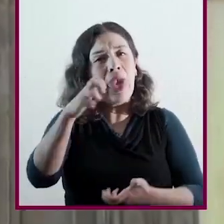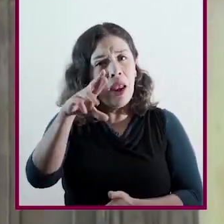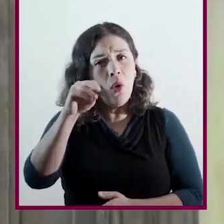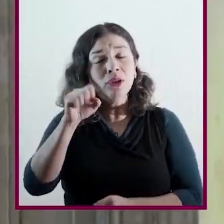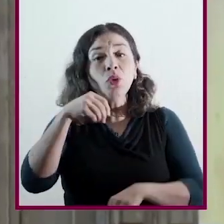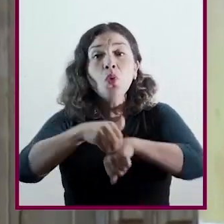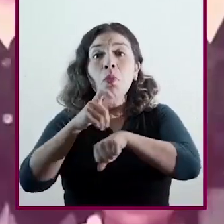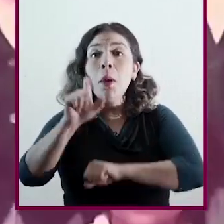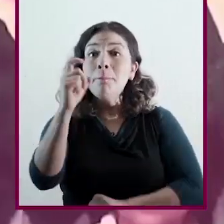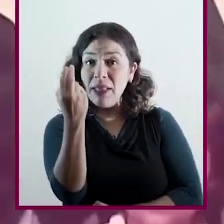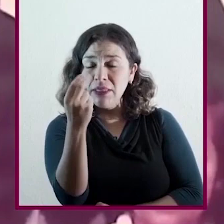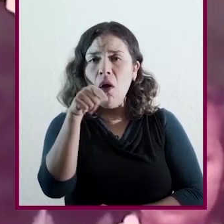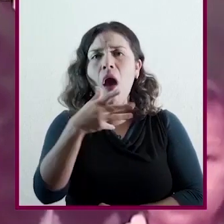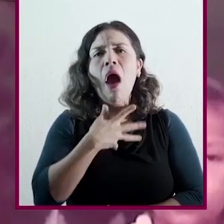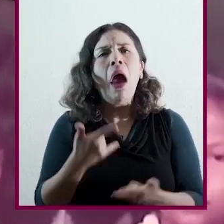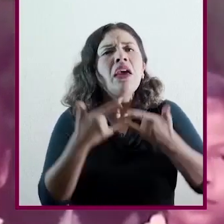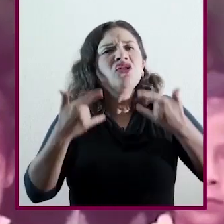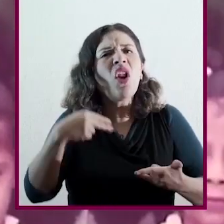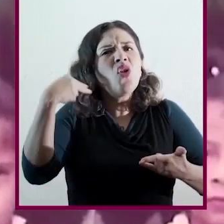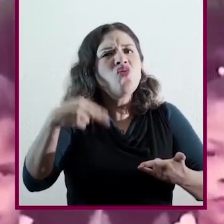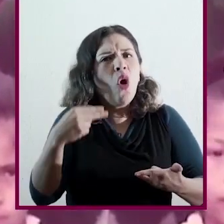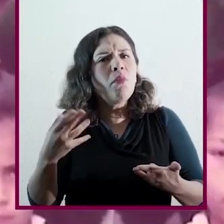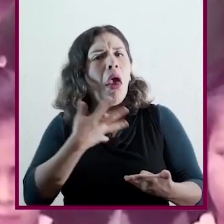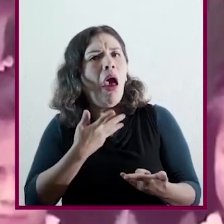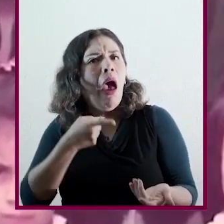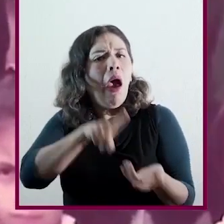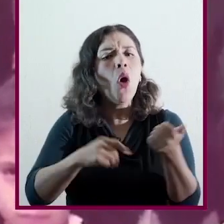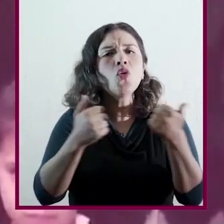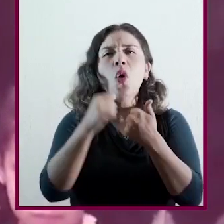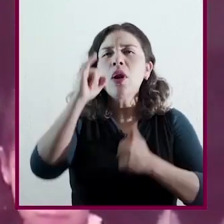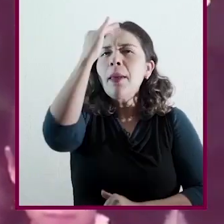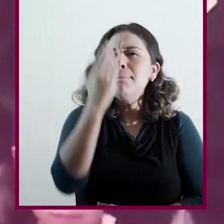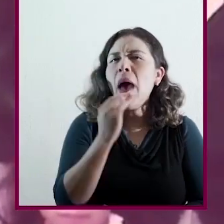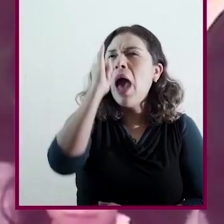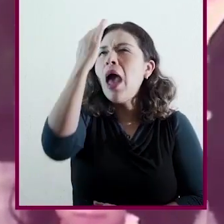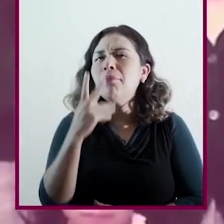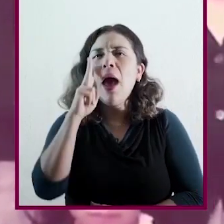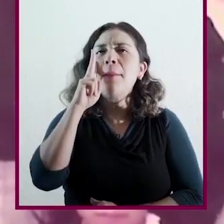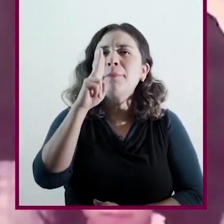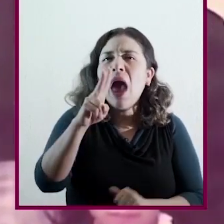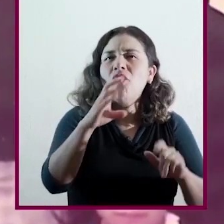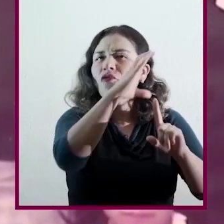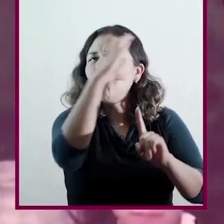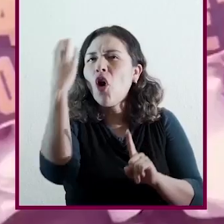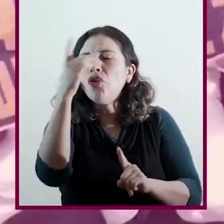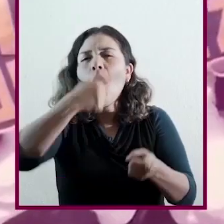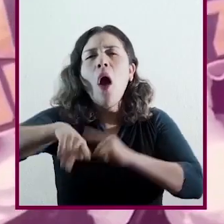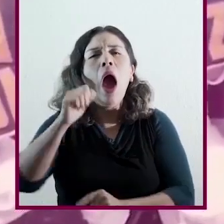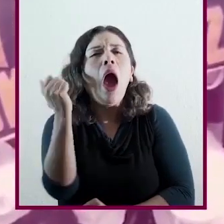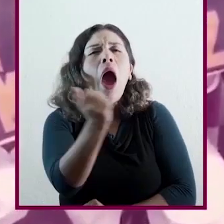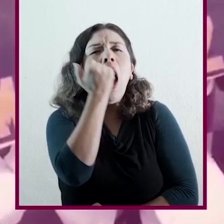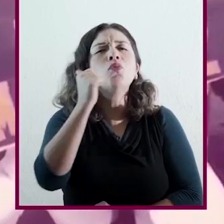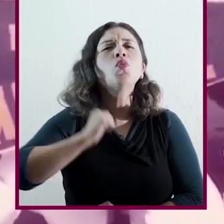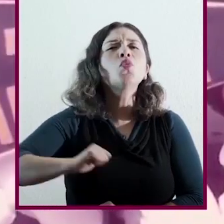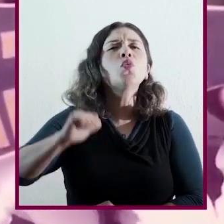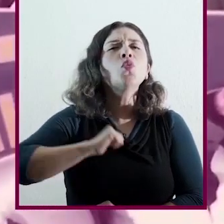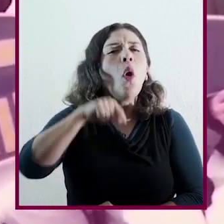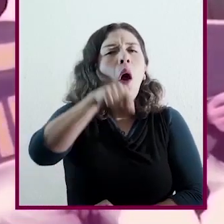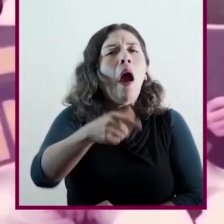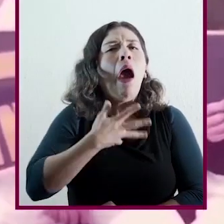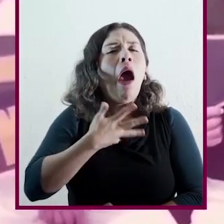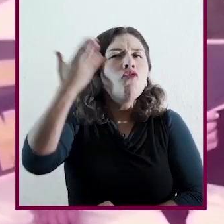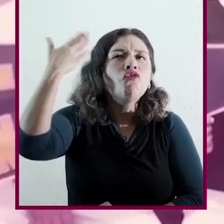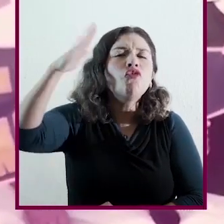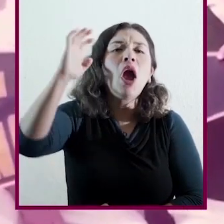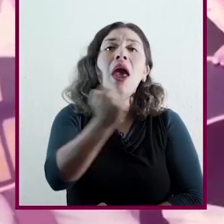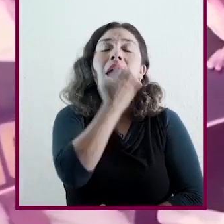Héroes 25, las historias de grandes nombres se mezclan con las imágenes familiares y atemporales de los alumnos que recorrieron